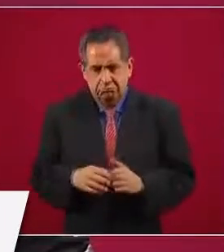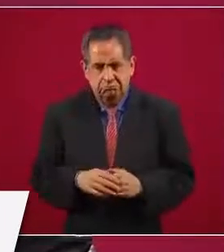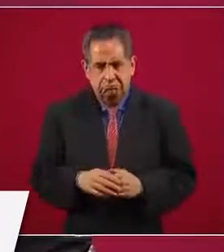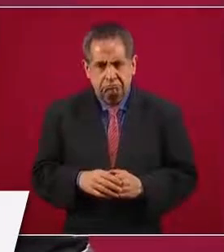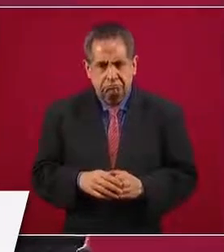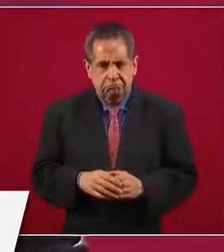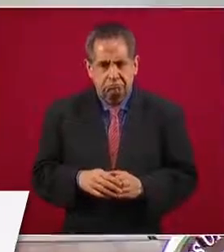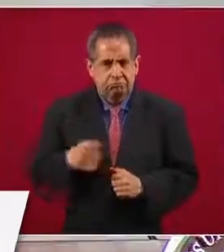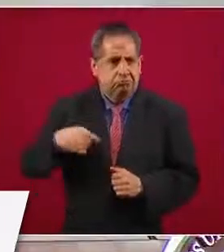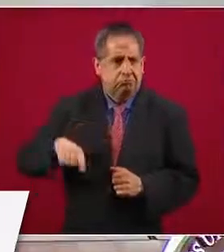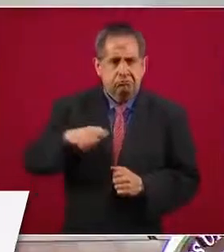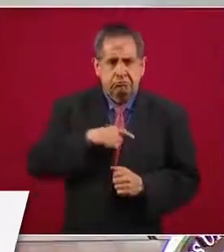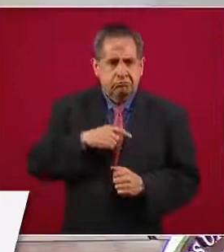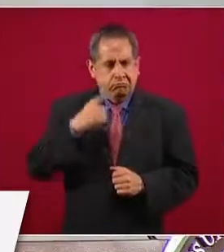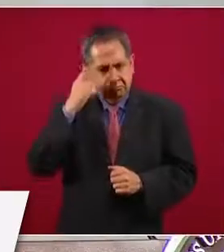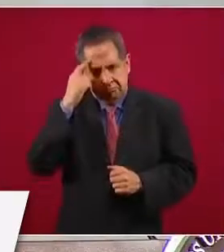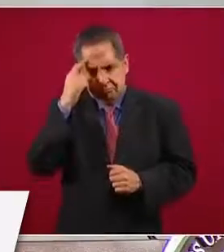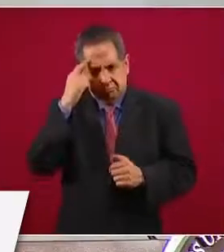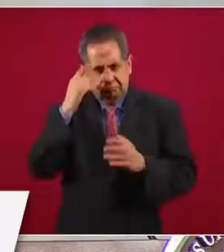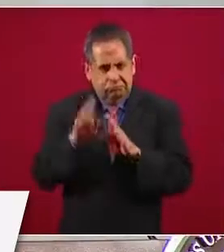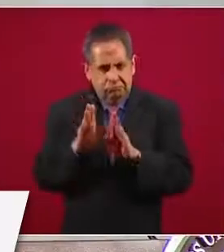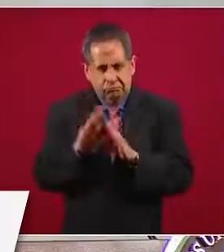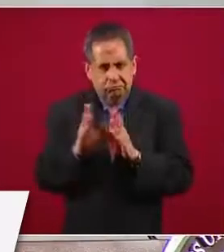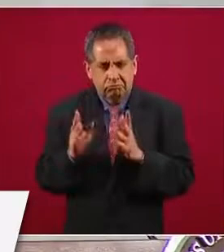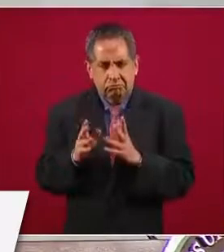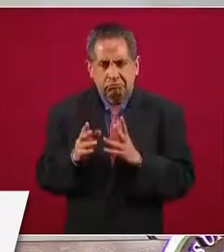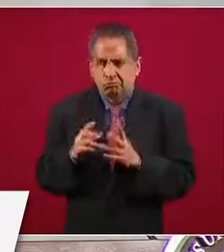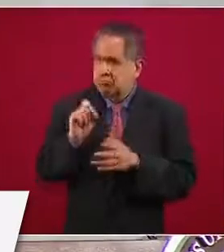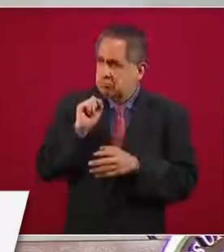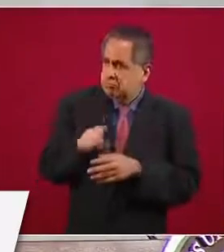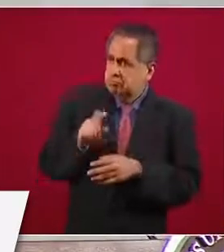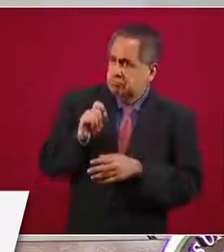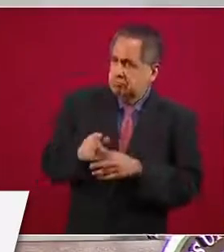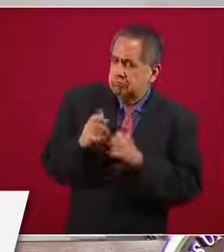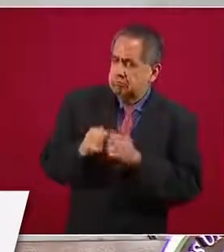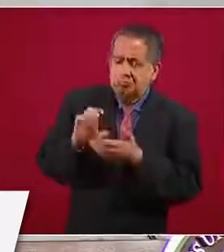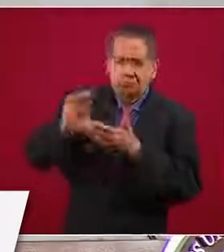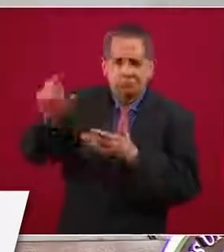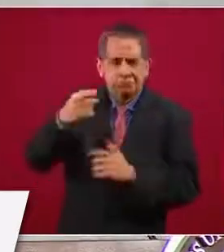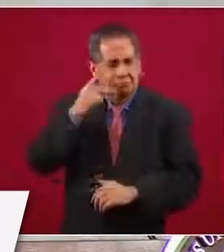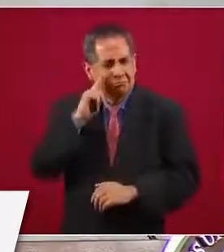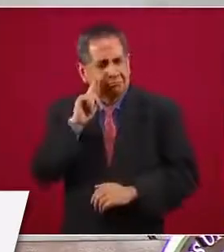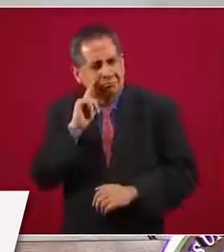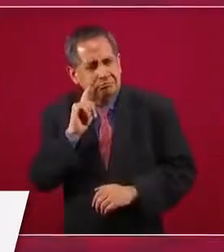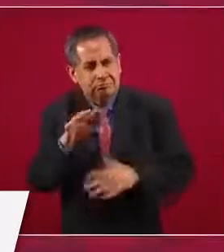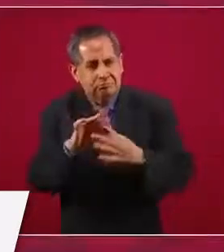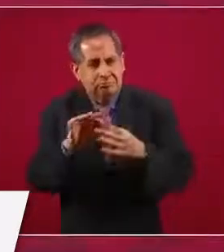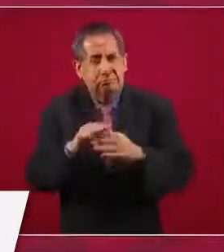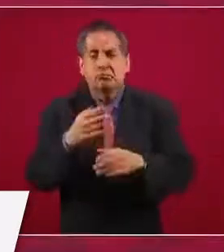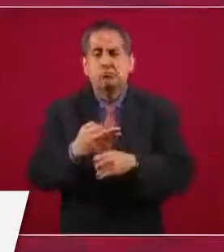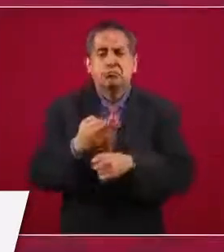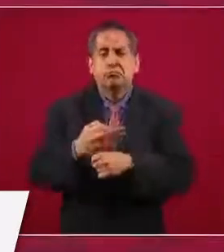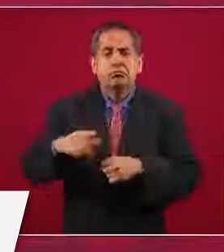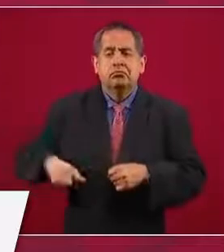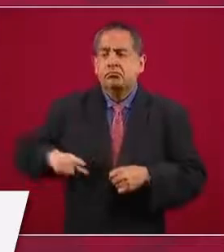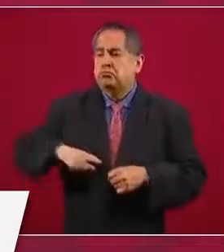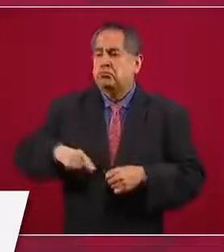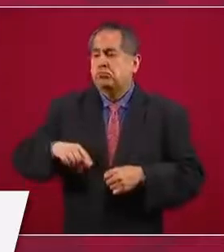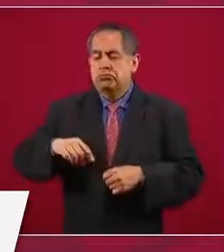somos estatistas pero bien llegamos al gobierno